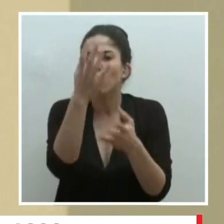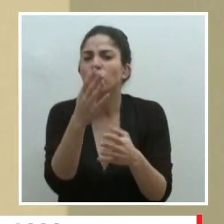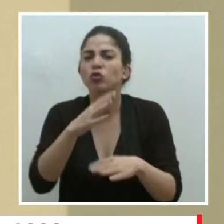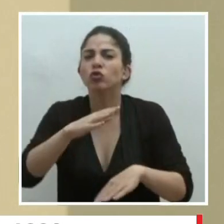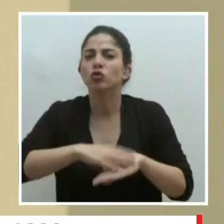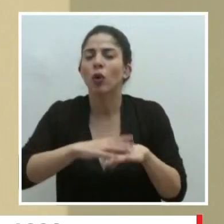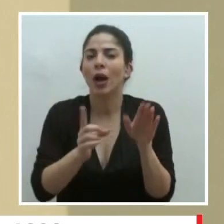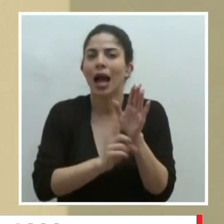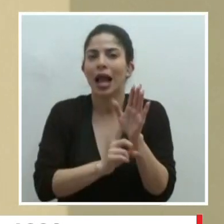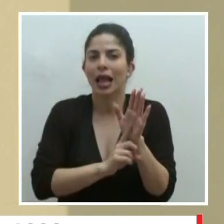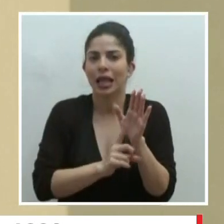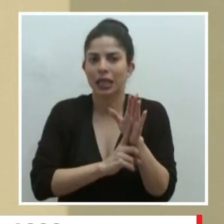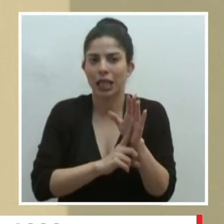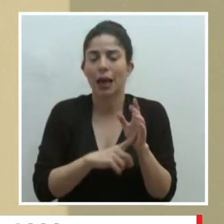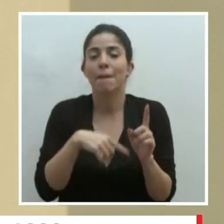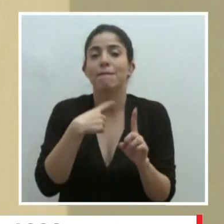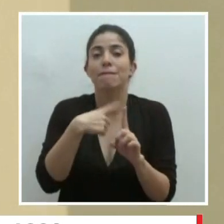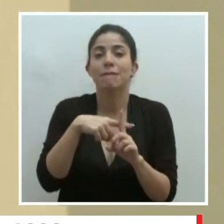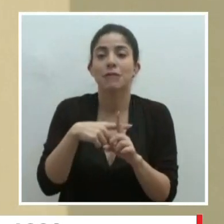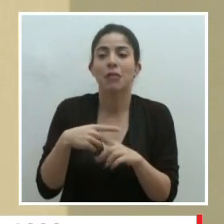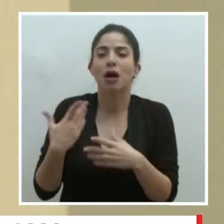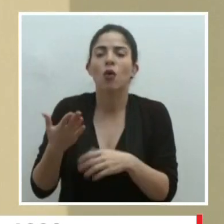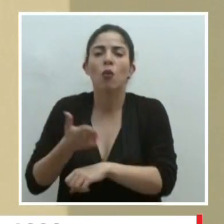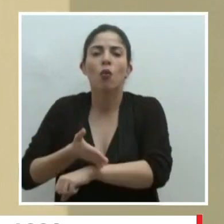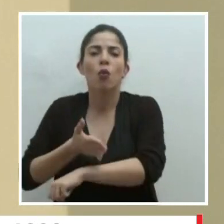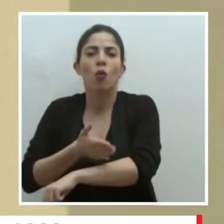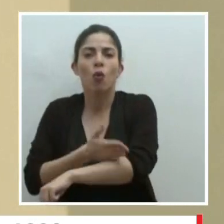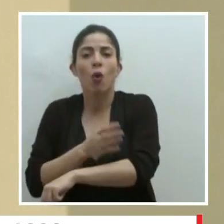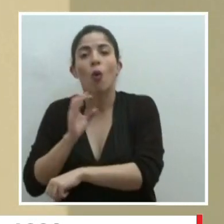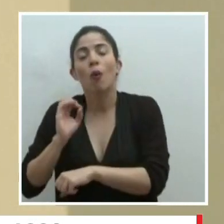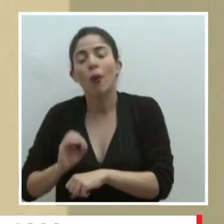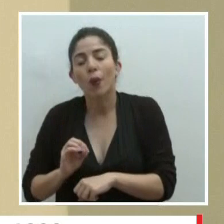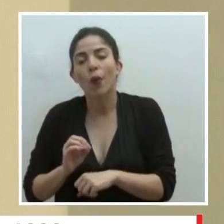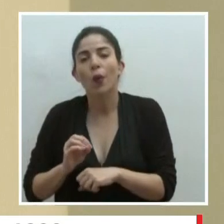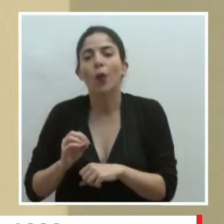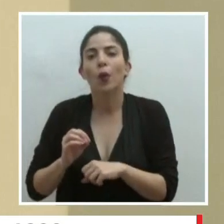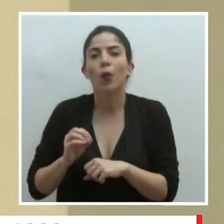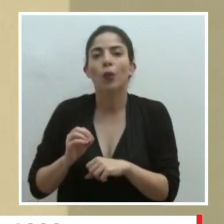de alerta y sobre el avance o eventualmente